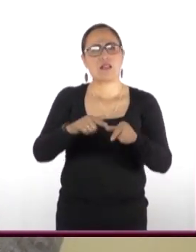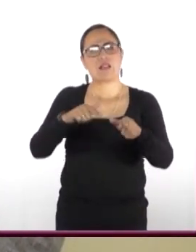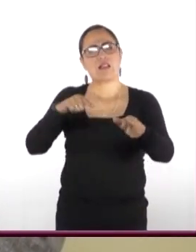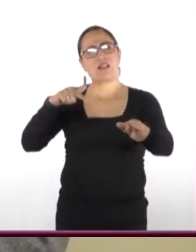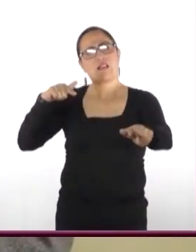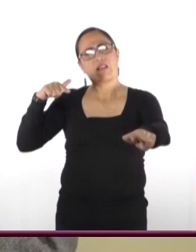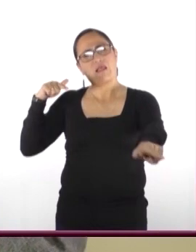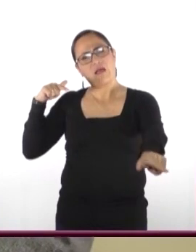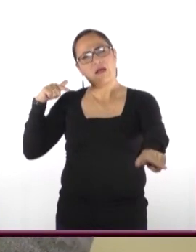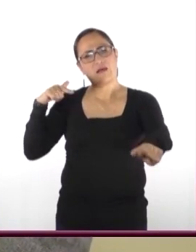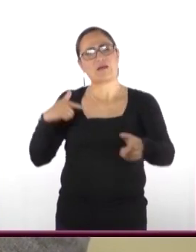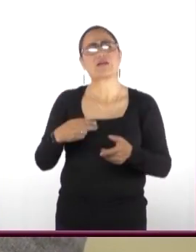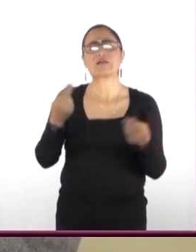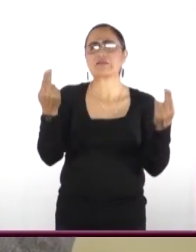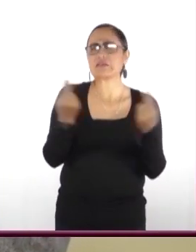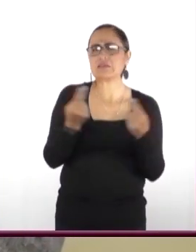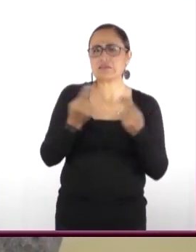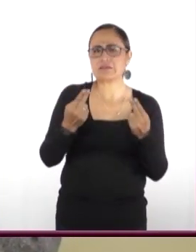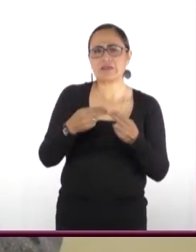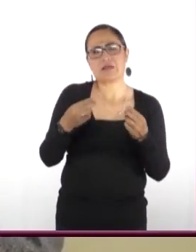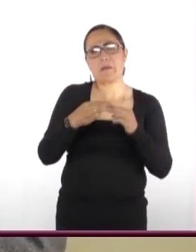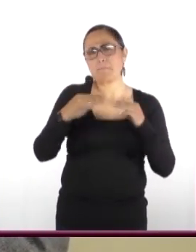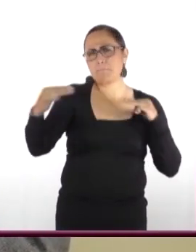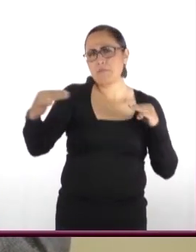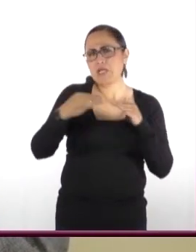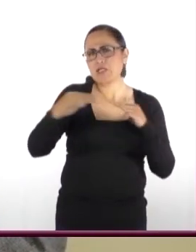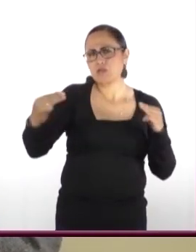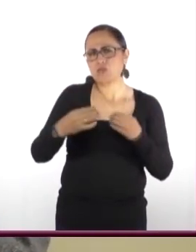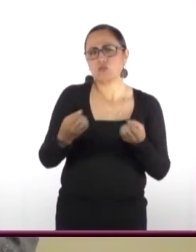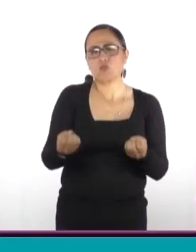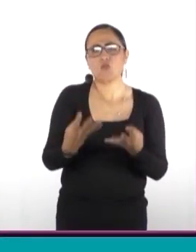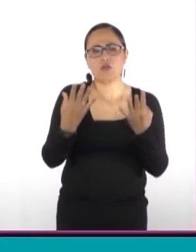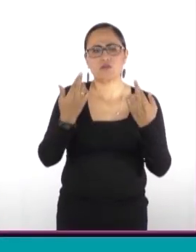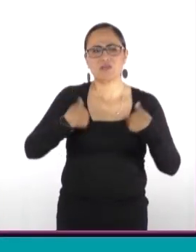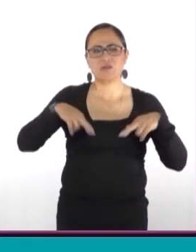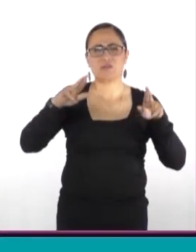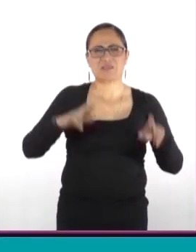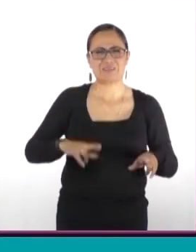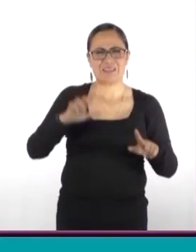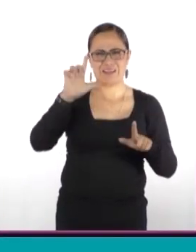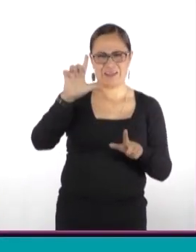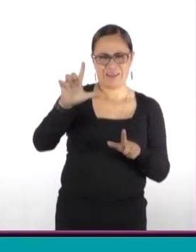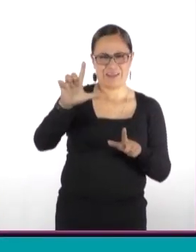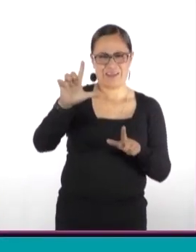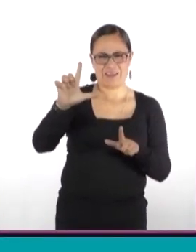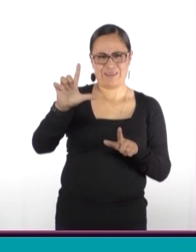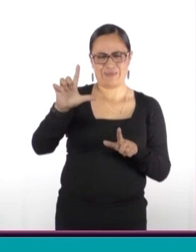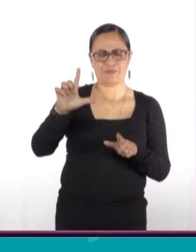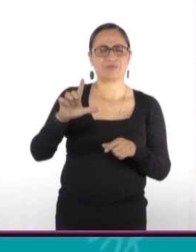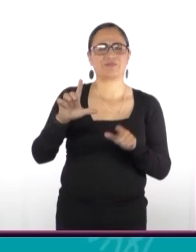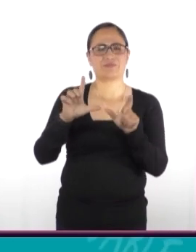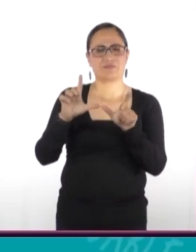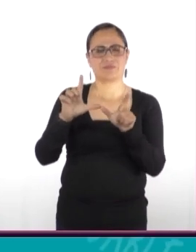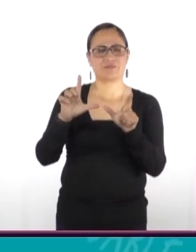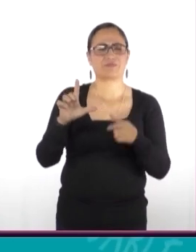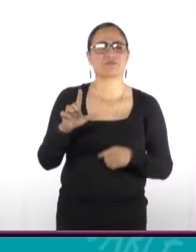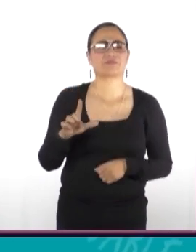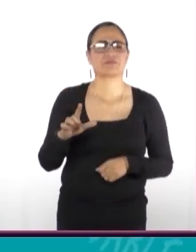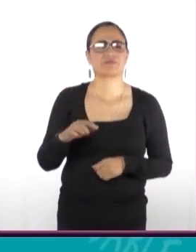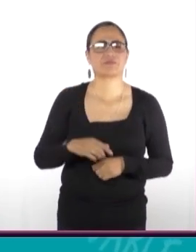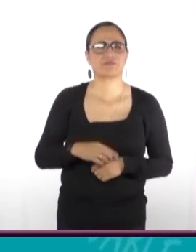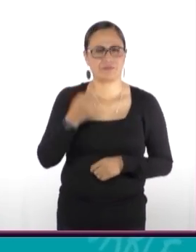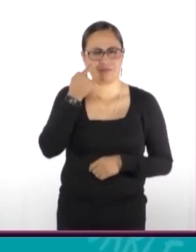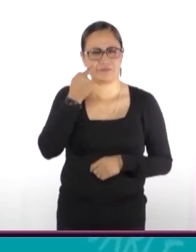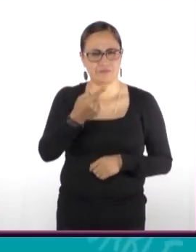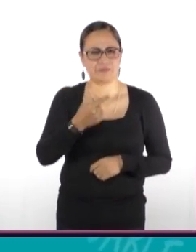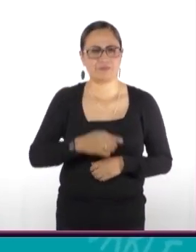es la tira que necesitamos? Si la longitud de la tira la representamos con la letra L, tenemos que...